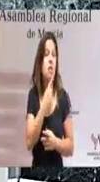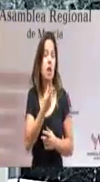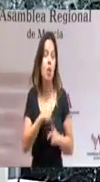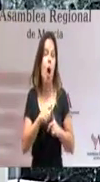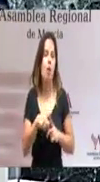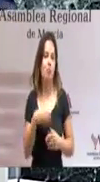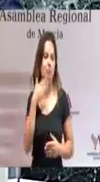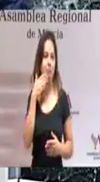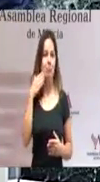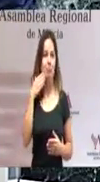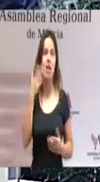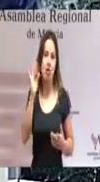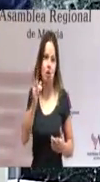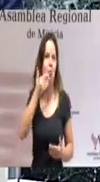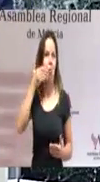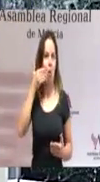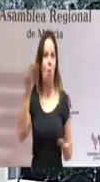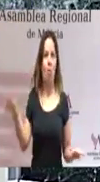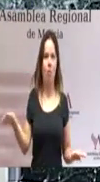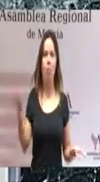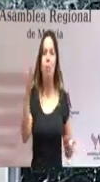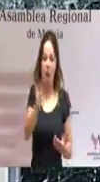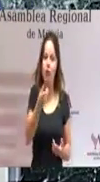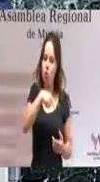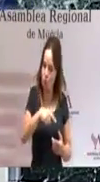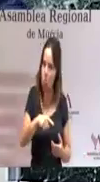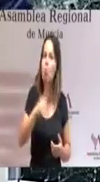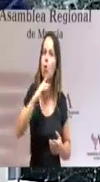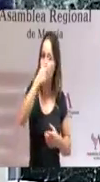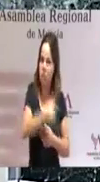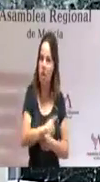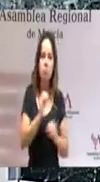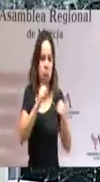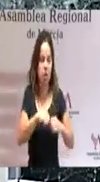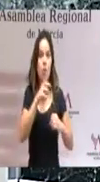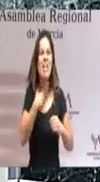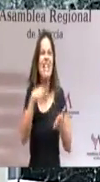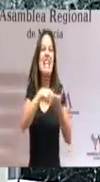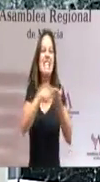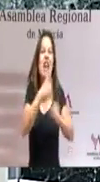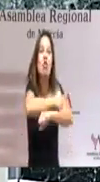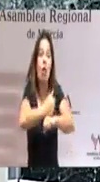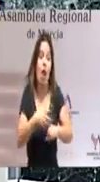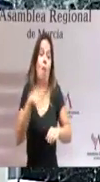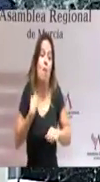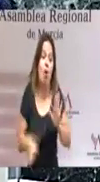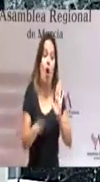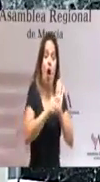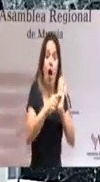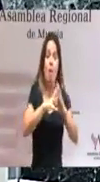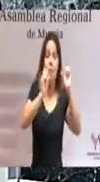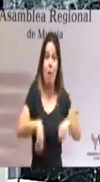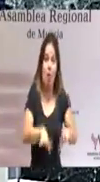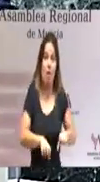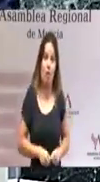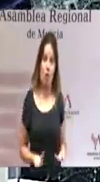pecho, claro que ha sacado pecho, y además nos congratulamos que lo haga, es una exigencia de Ciudadanos del pacto de investidura. En el